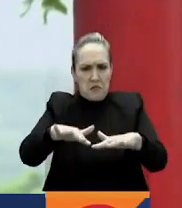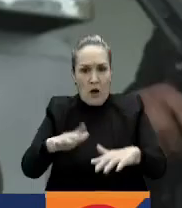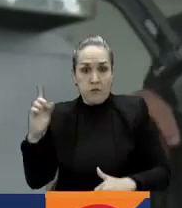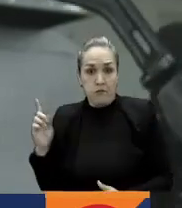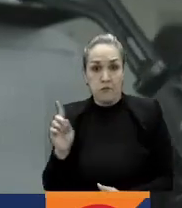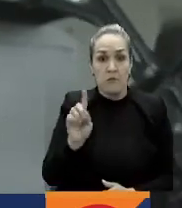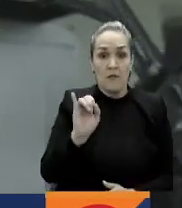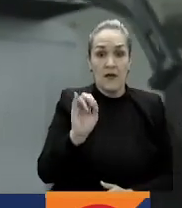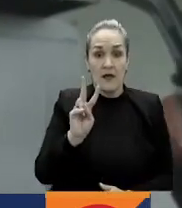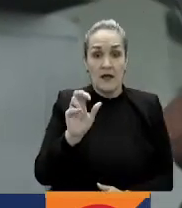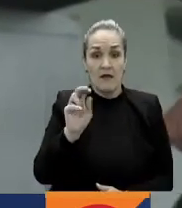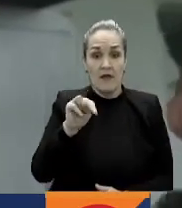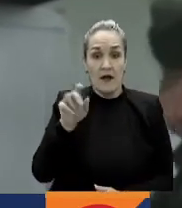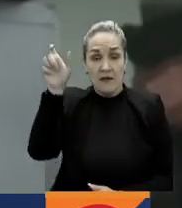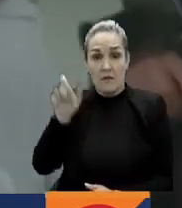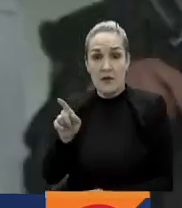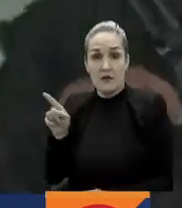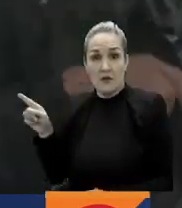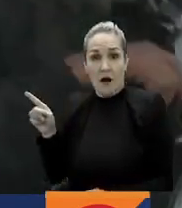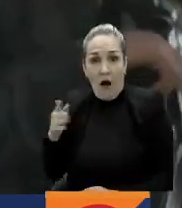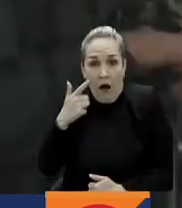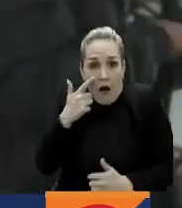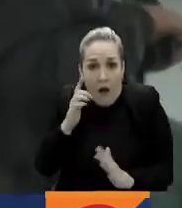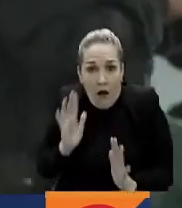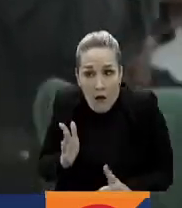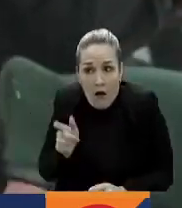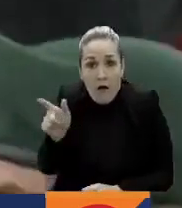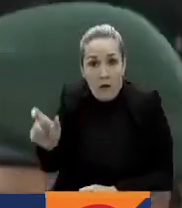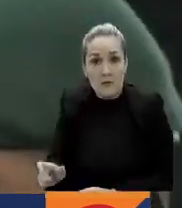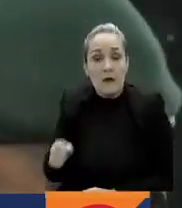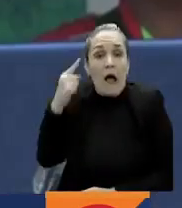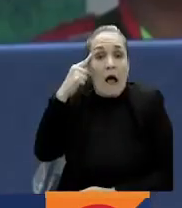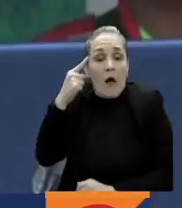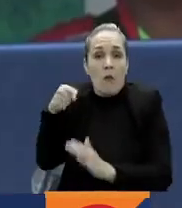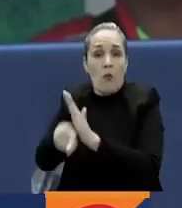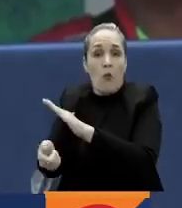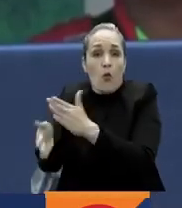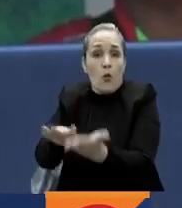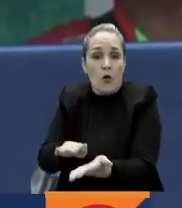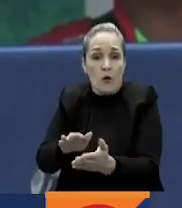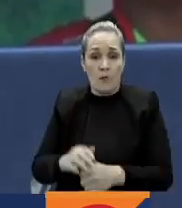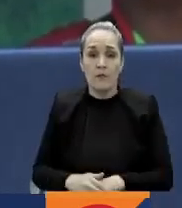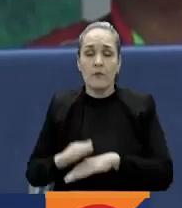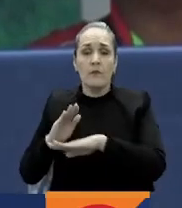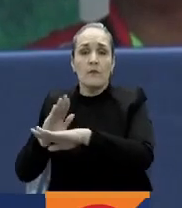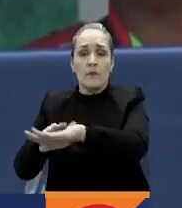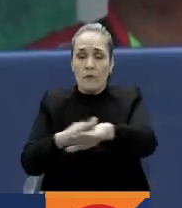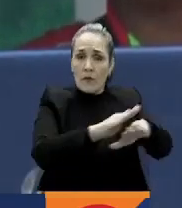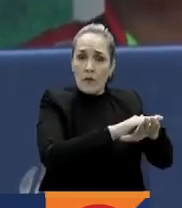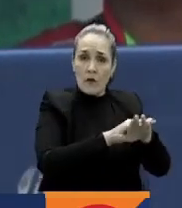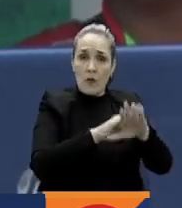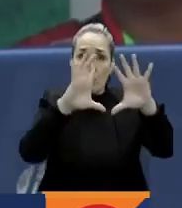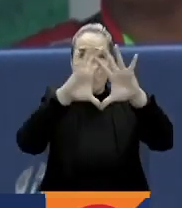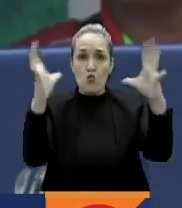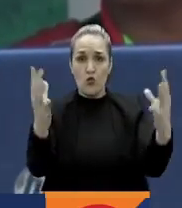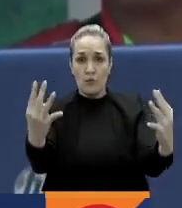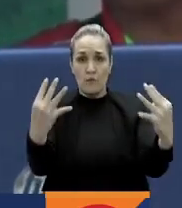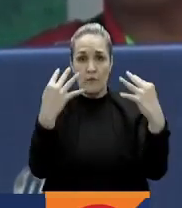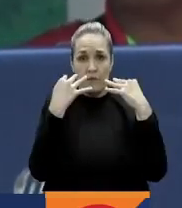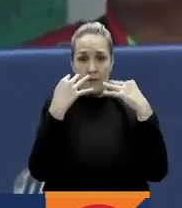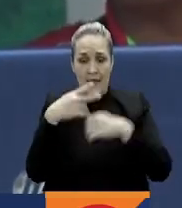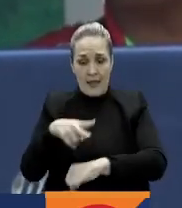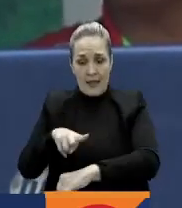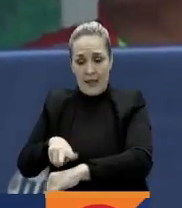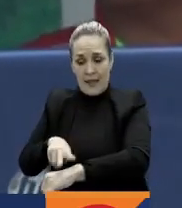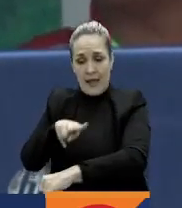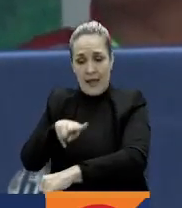Iván Mordisco, cabecilla de ese grupo que supuestamente había sido dado de baja. Anunciamos ante todo el mundo que nuestros delegados a la